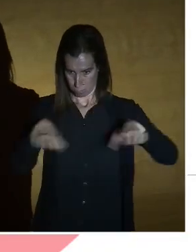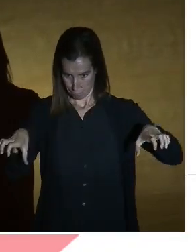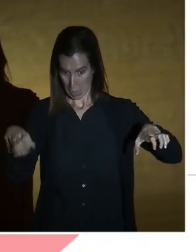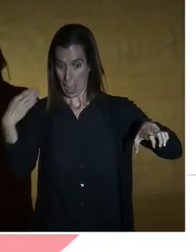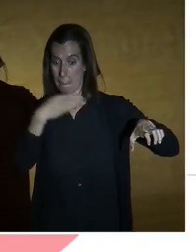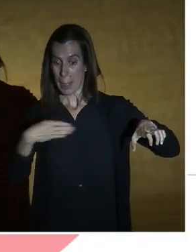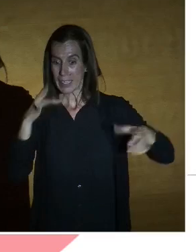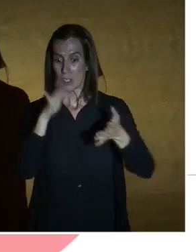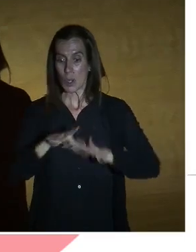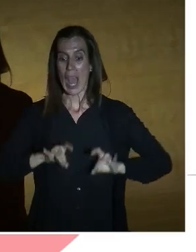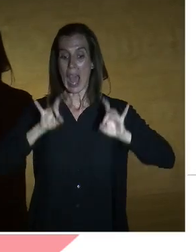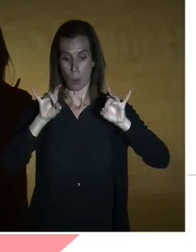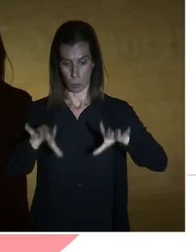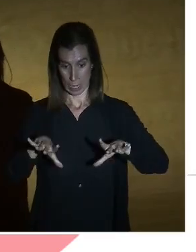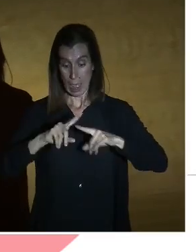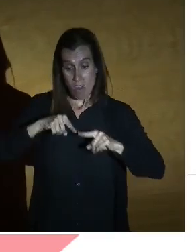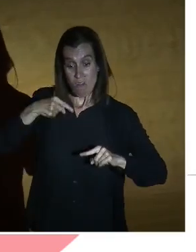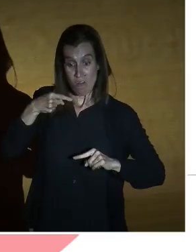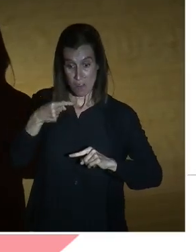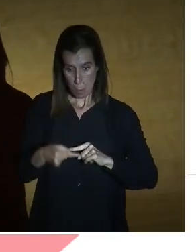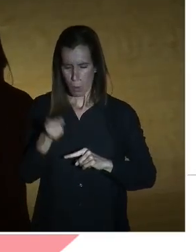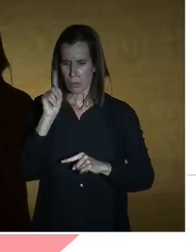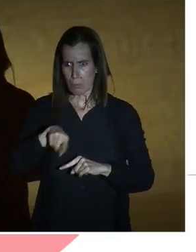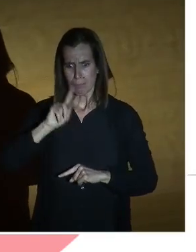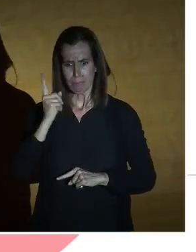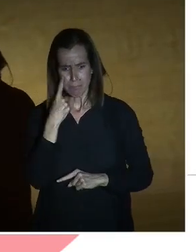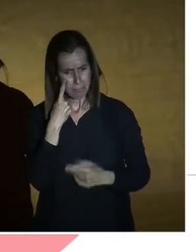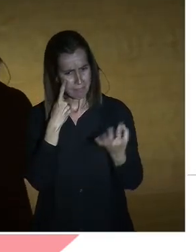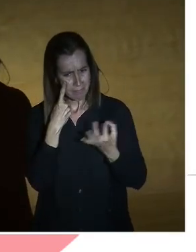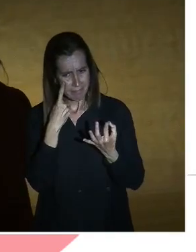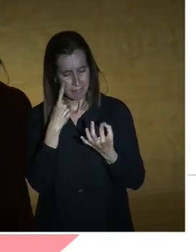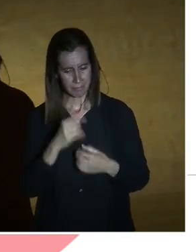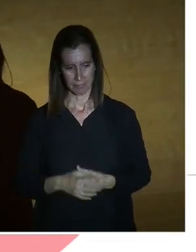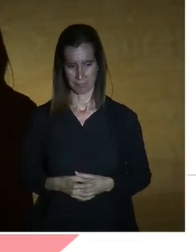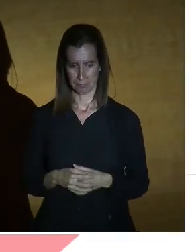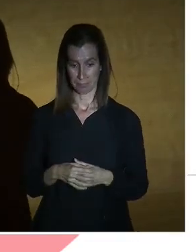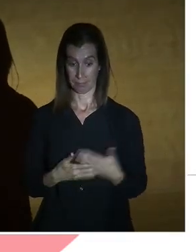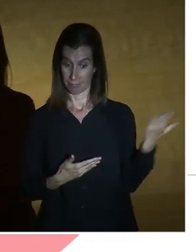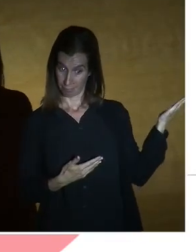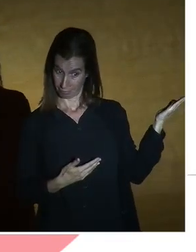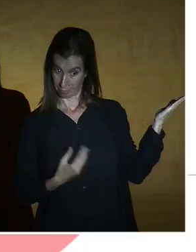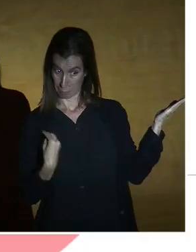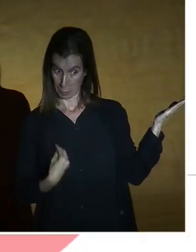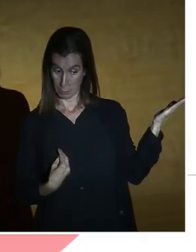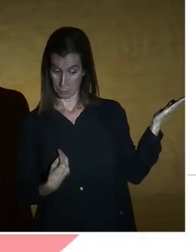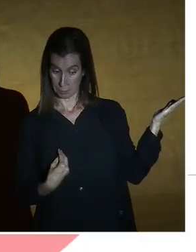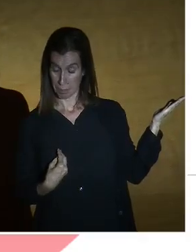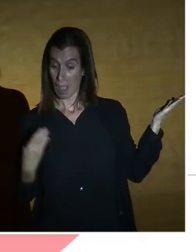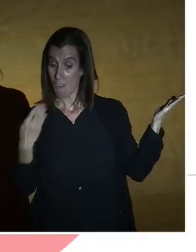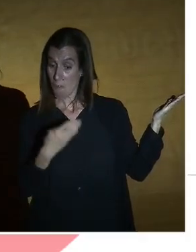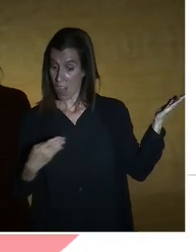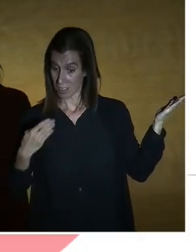de Australia. Y posteriormente también se ha encontrado, como veríamos aquí, una